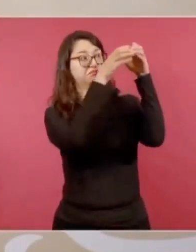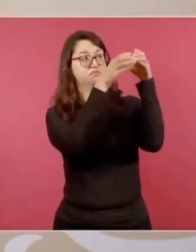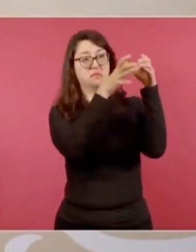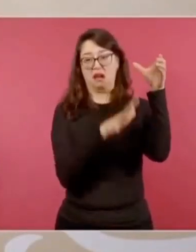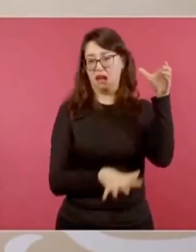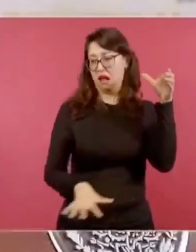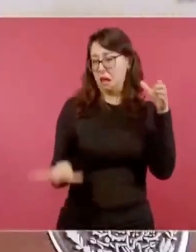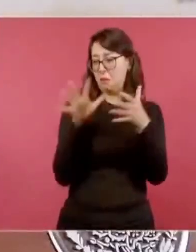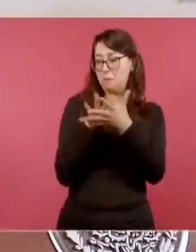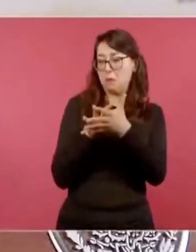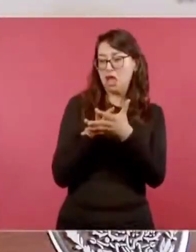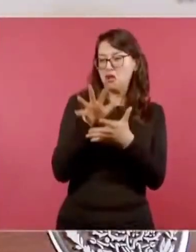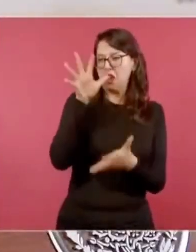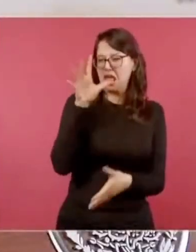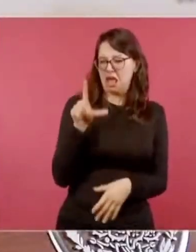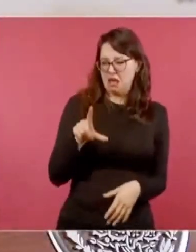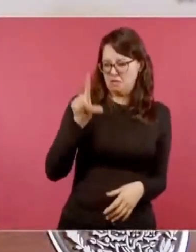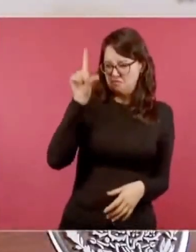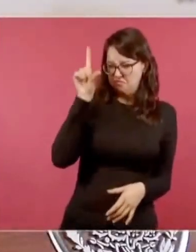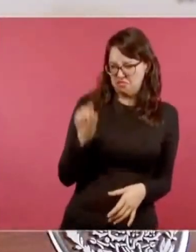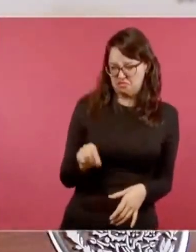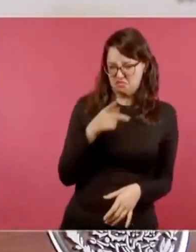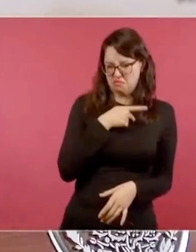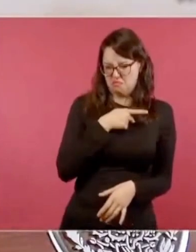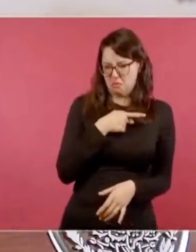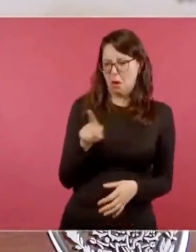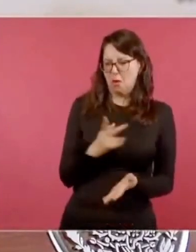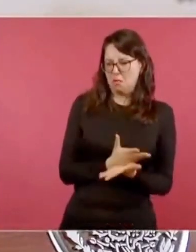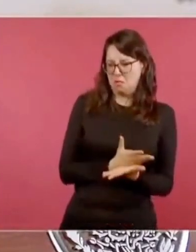empobrecimiento de las mayorías.